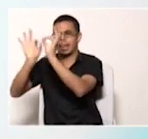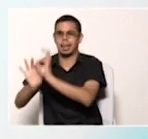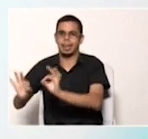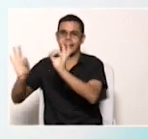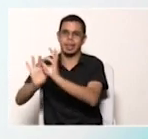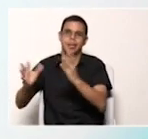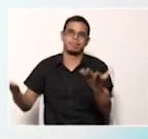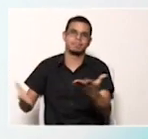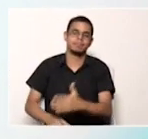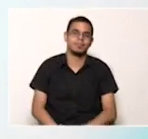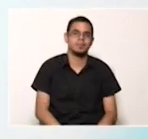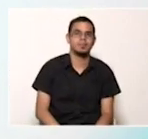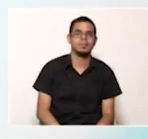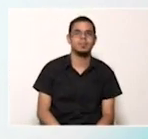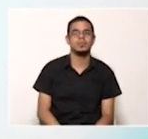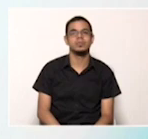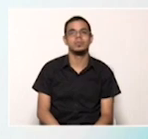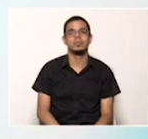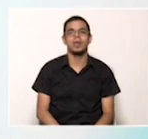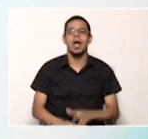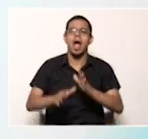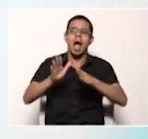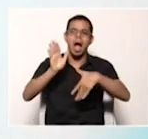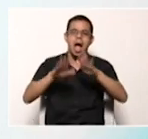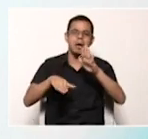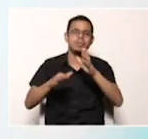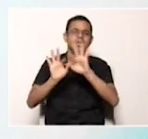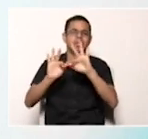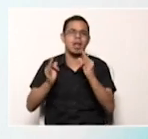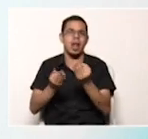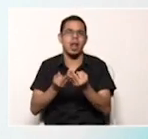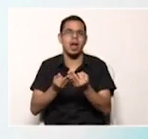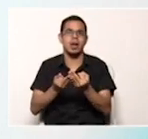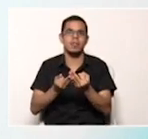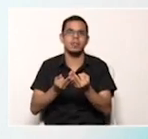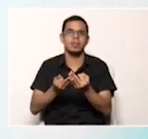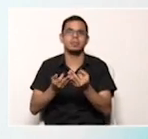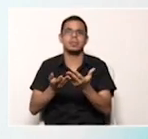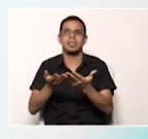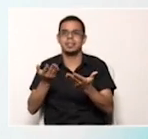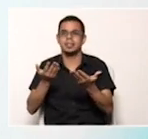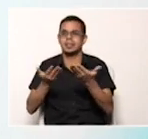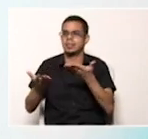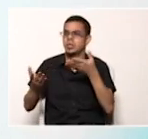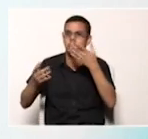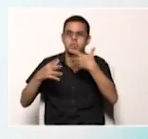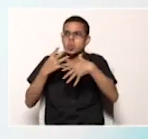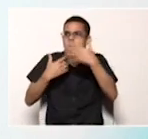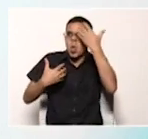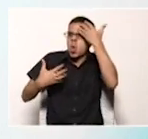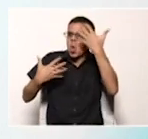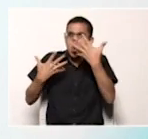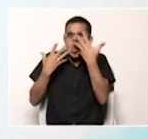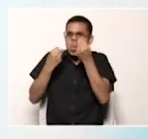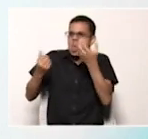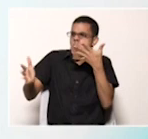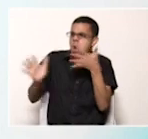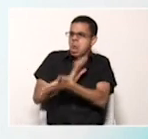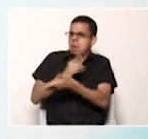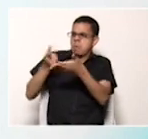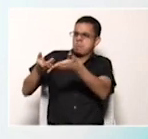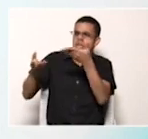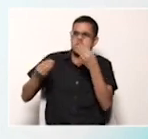favorable. A veces las familias comparten y dicen, pero yo no entiendo qué le pasa a este muchacho. Si yo